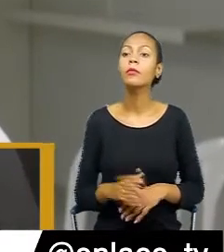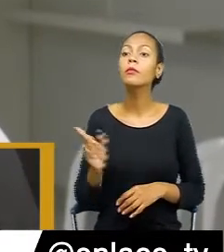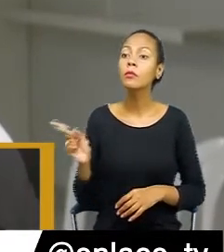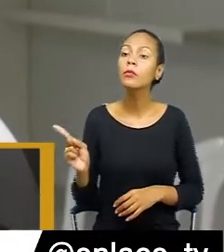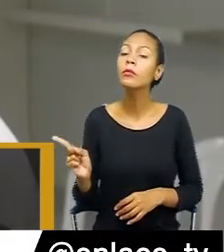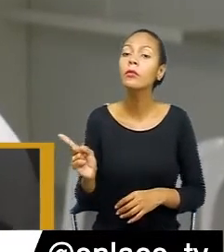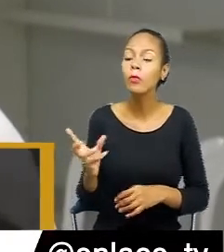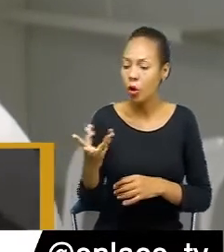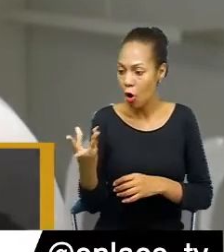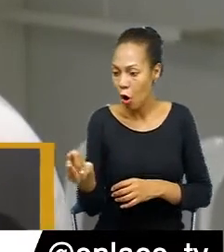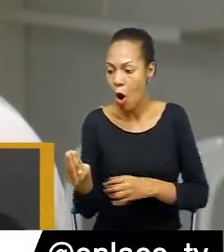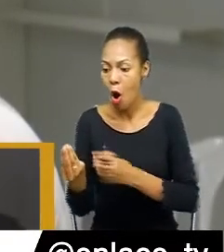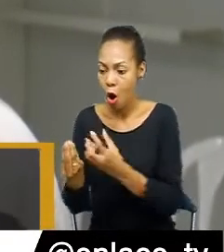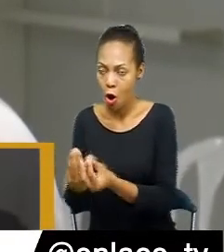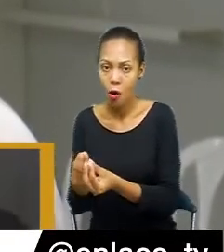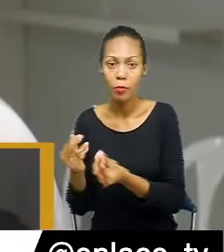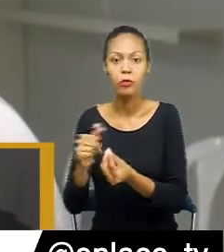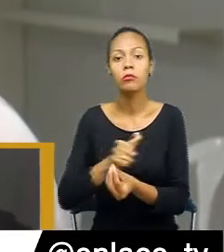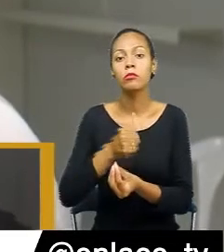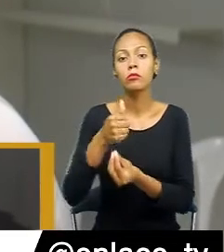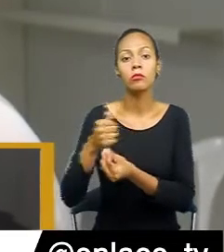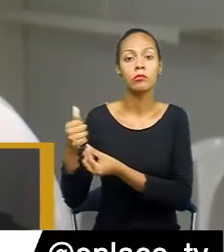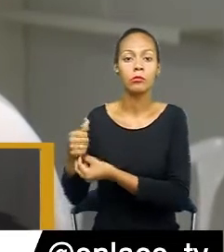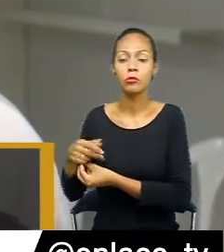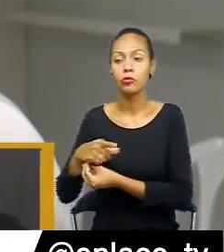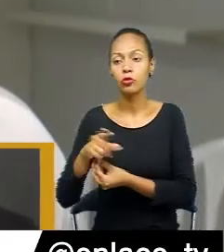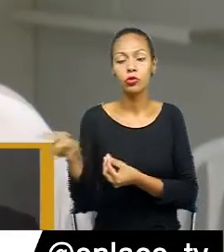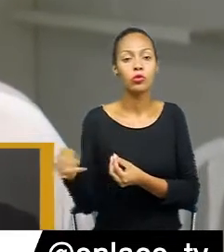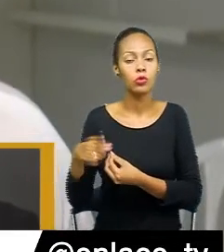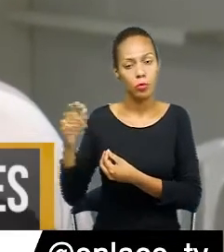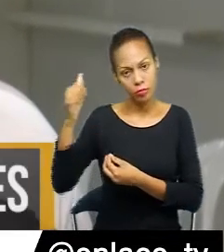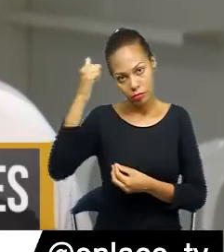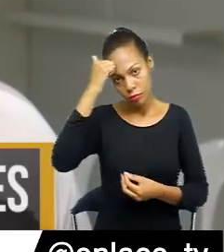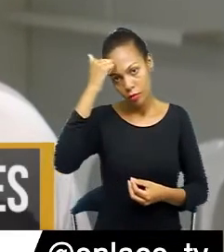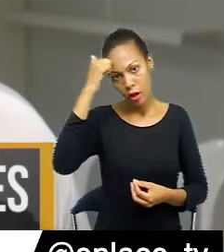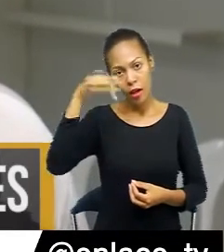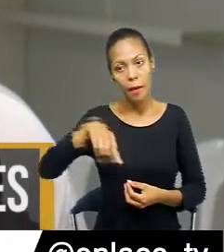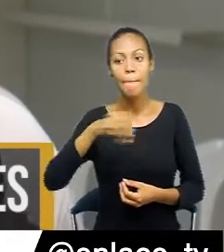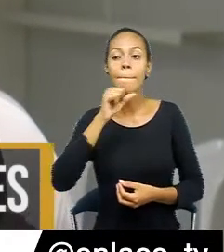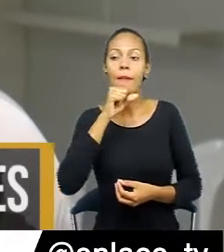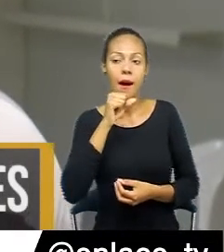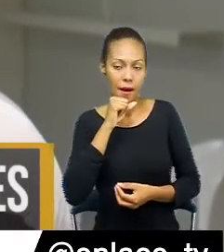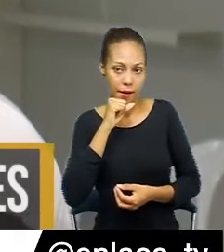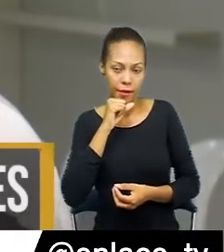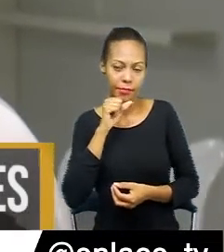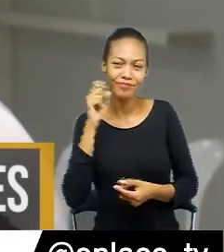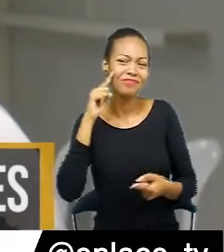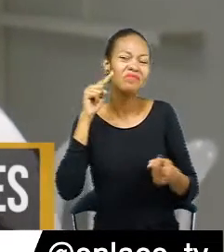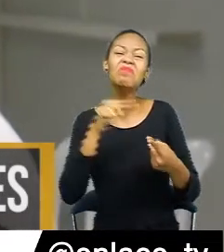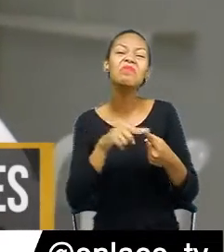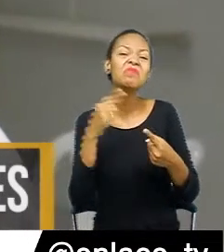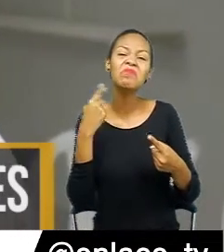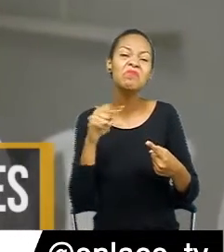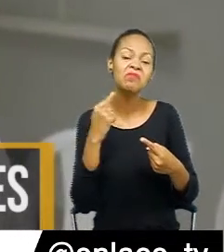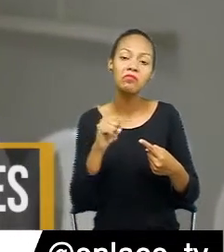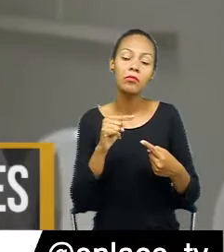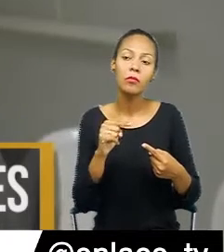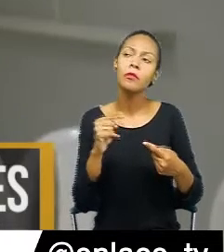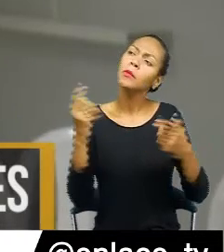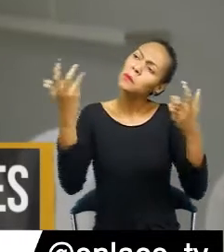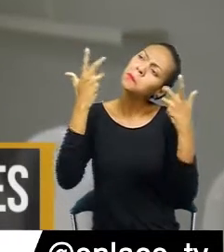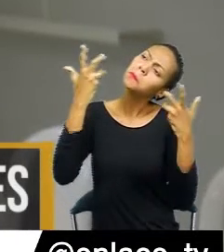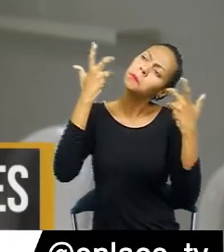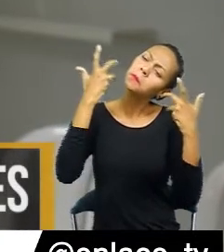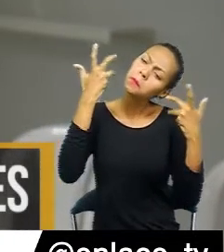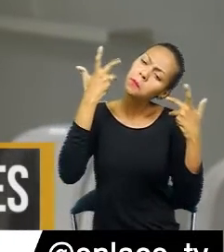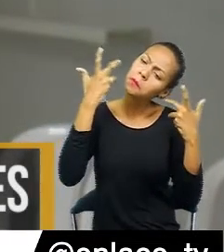y docentes de la alcaldía de Barranca Bermeja, del municipio de Barranca Bermeja. El propósito de esta reinducción es